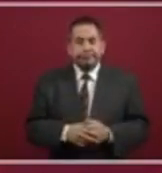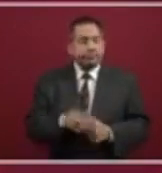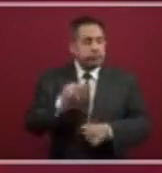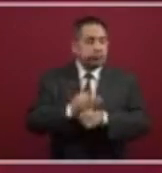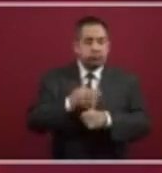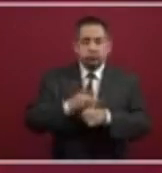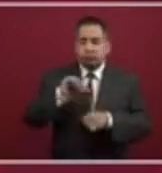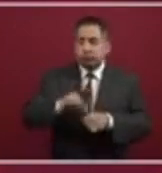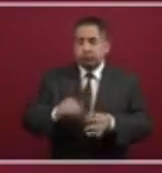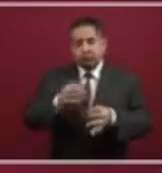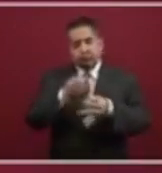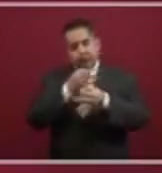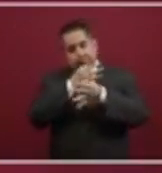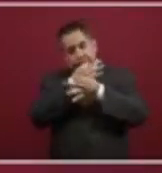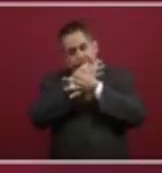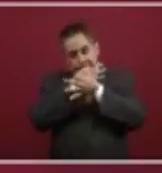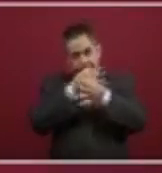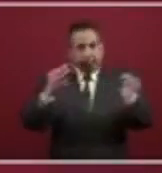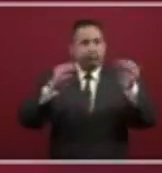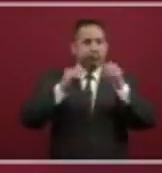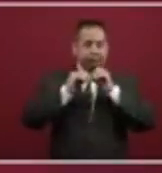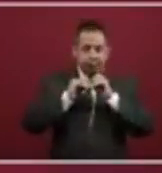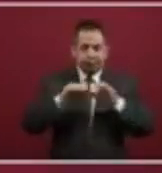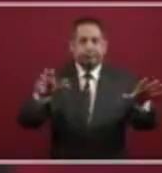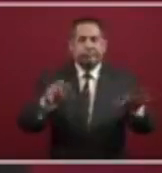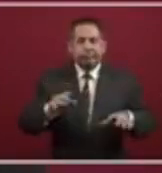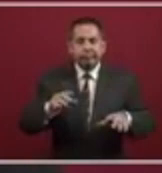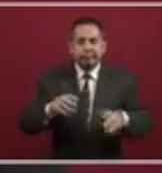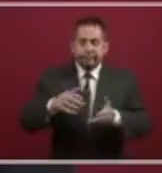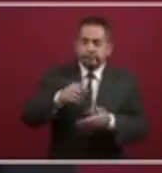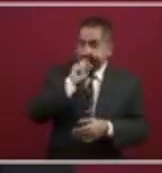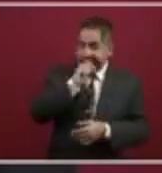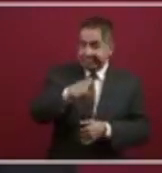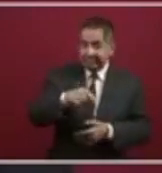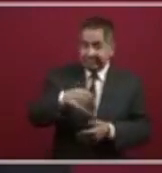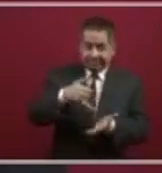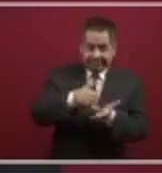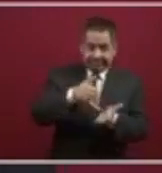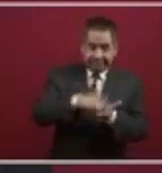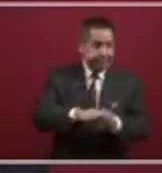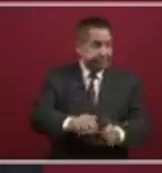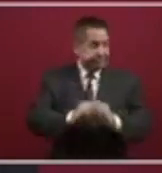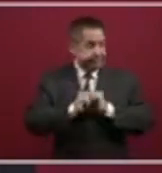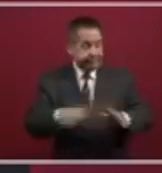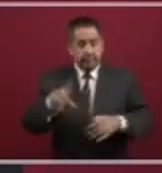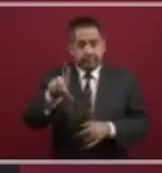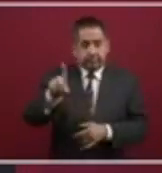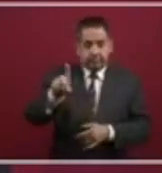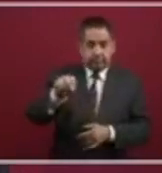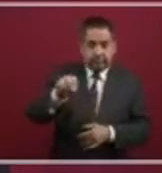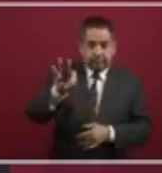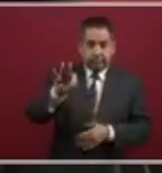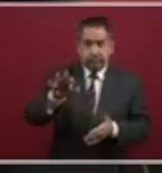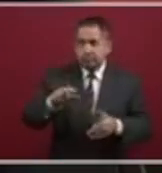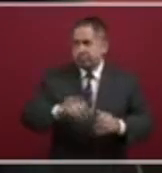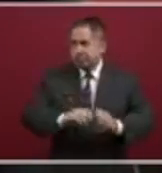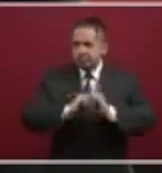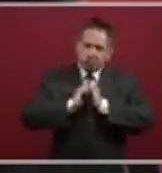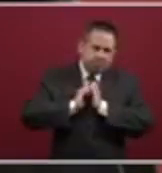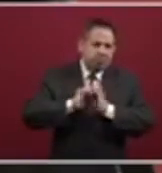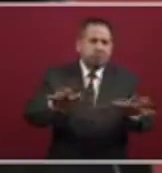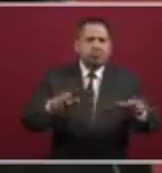proclamar y se va a publicar en el Diario Oficial un